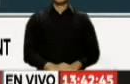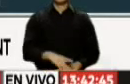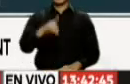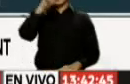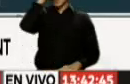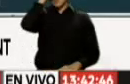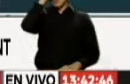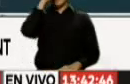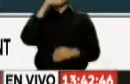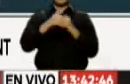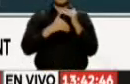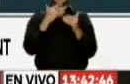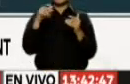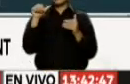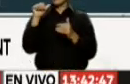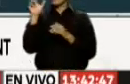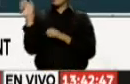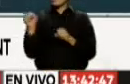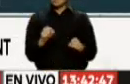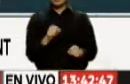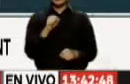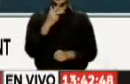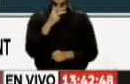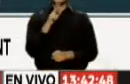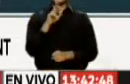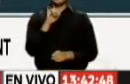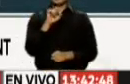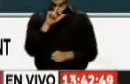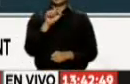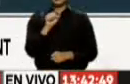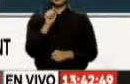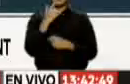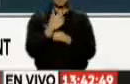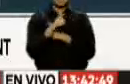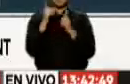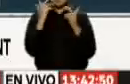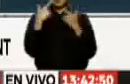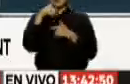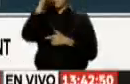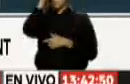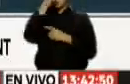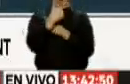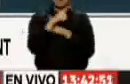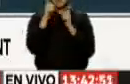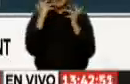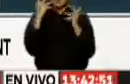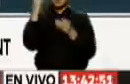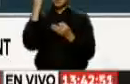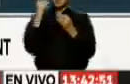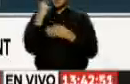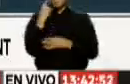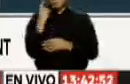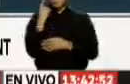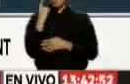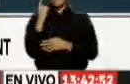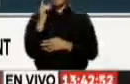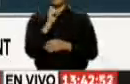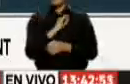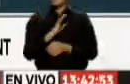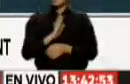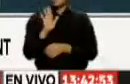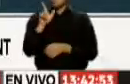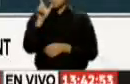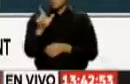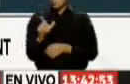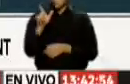Alemania cerró el proceso de extradición contra Charles Puigdemont y lo dejó en libertad. Mediante una audiencia judicial se levantó las medidas cautelares